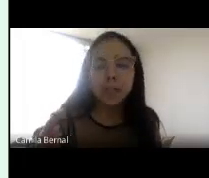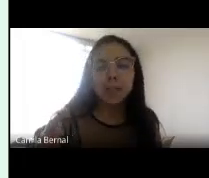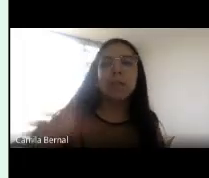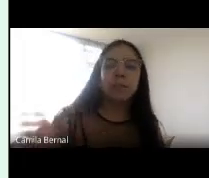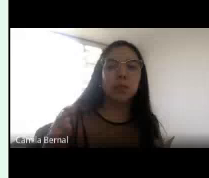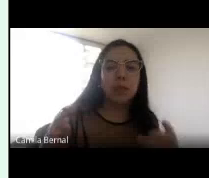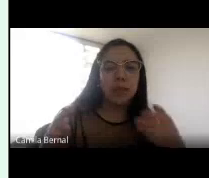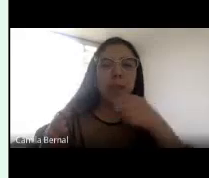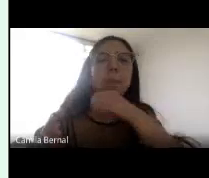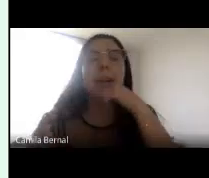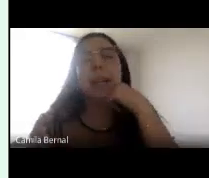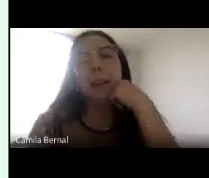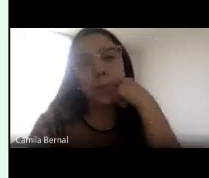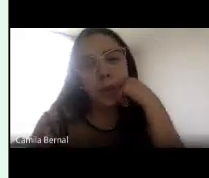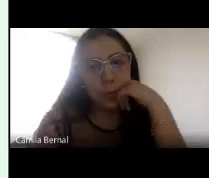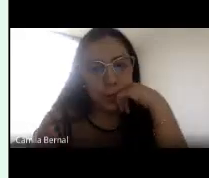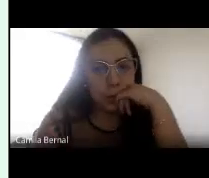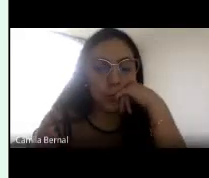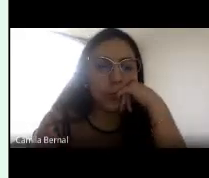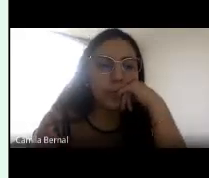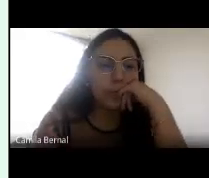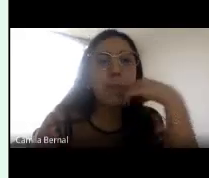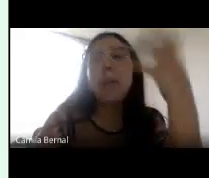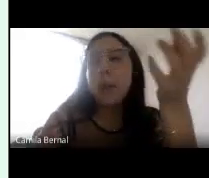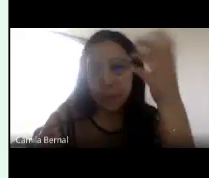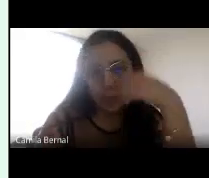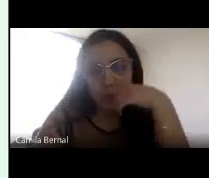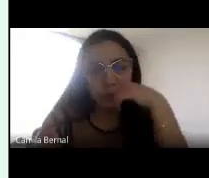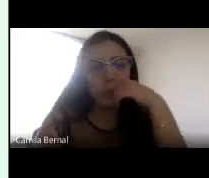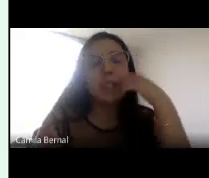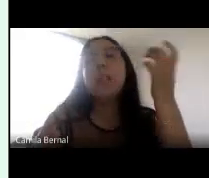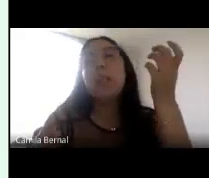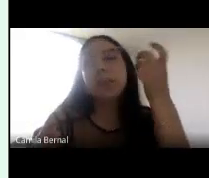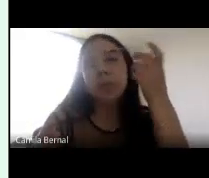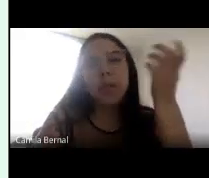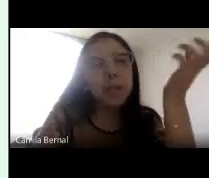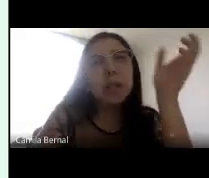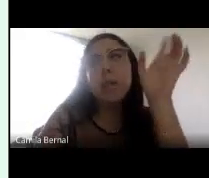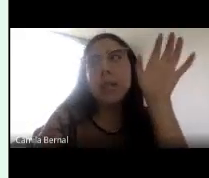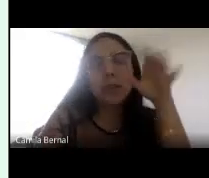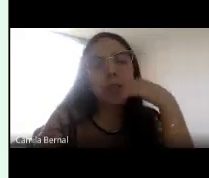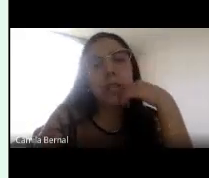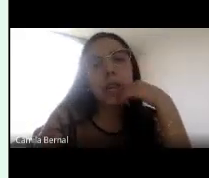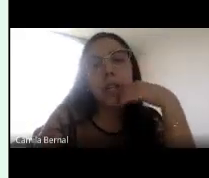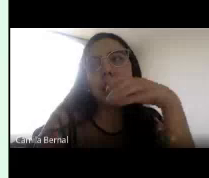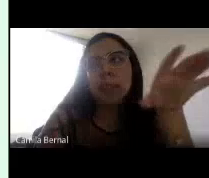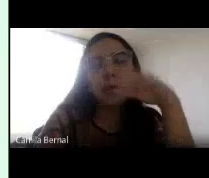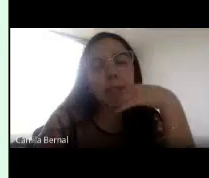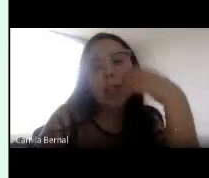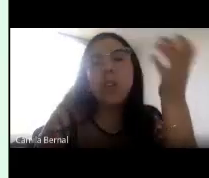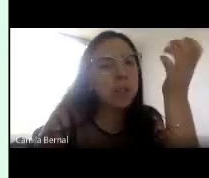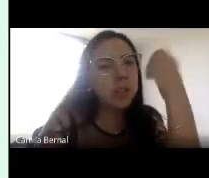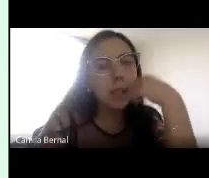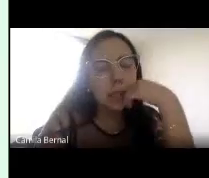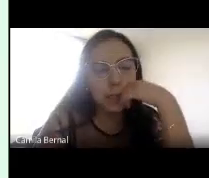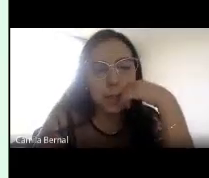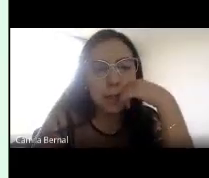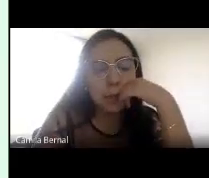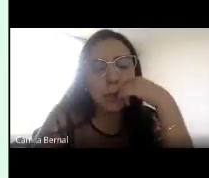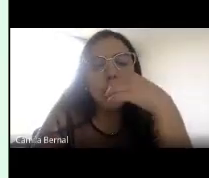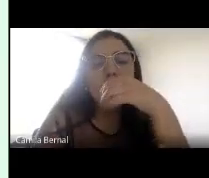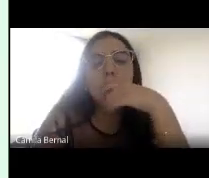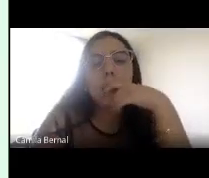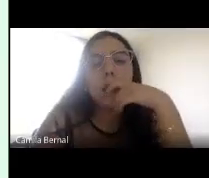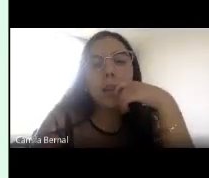y qué tratamientos toca hacerle para que la podamos beber. Si no la vamos a utilizar en las cosas de la casa que no necesita